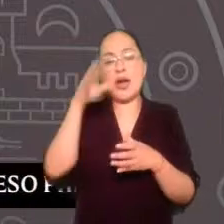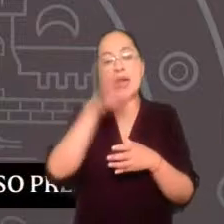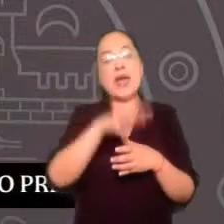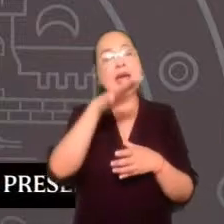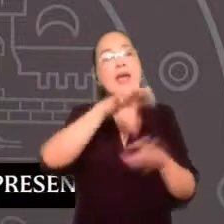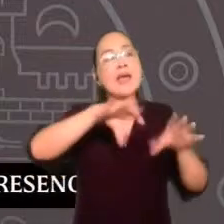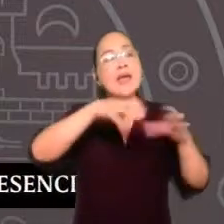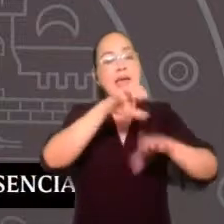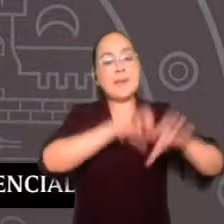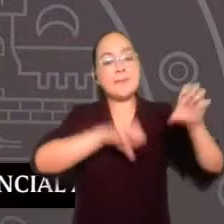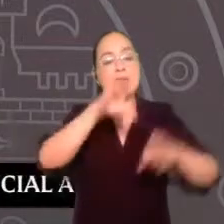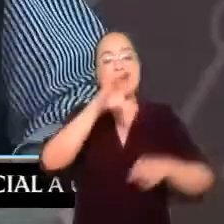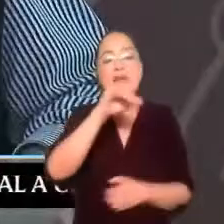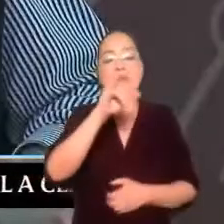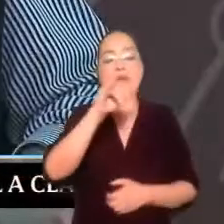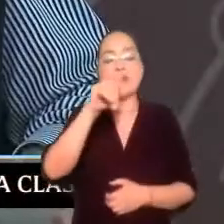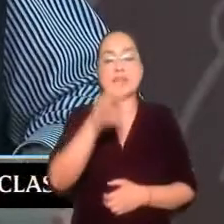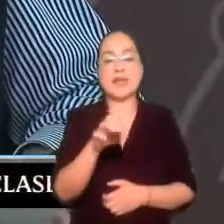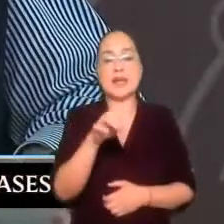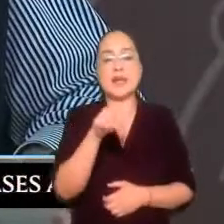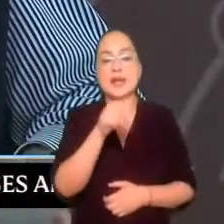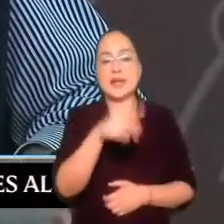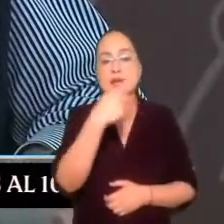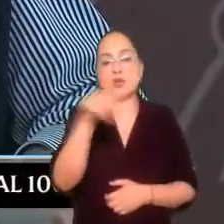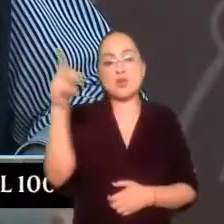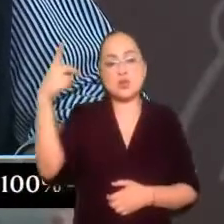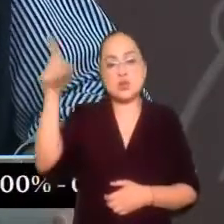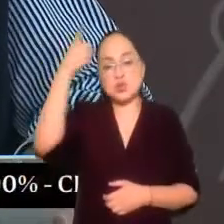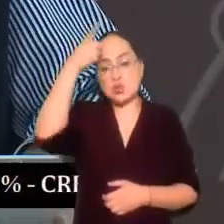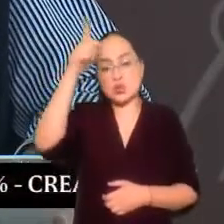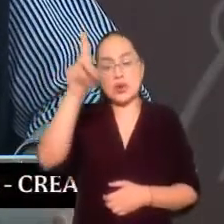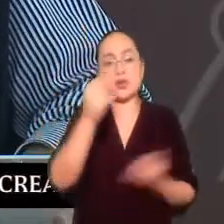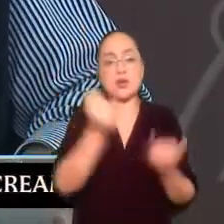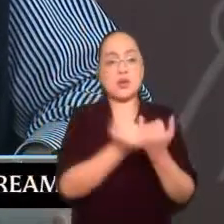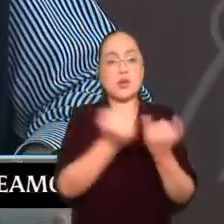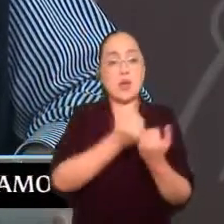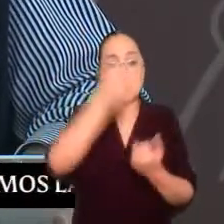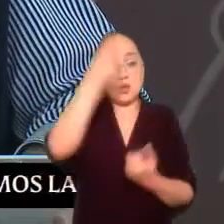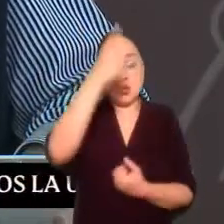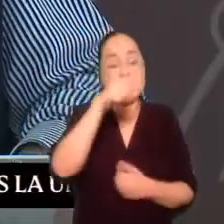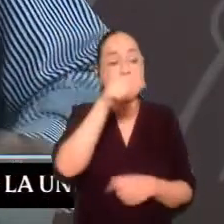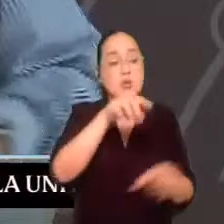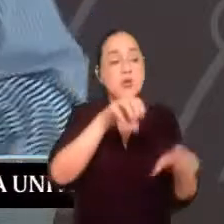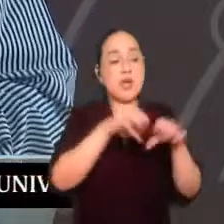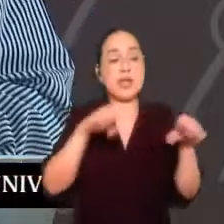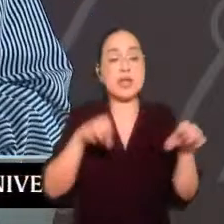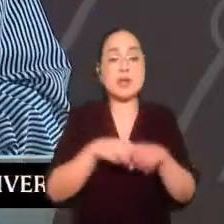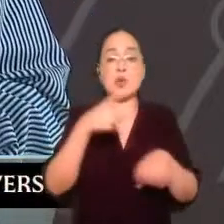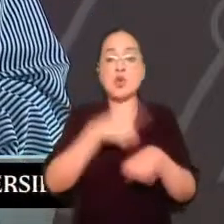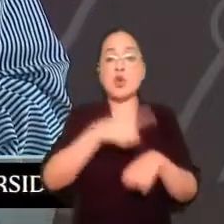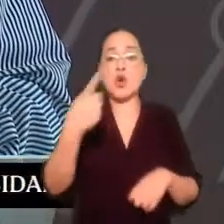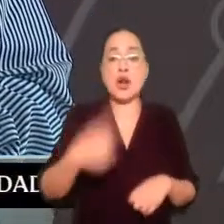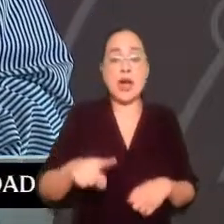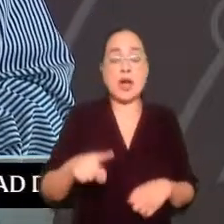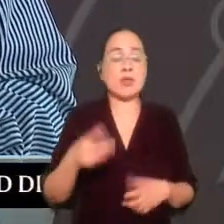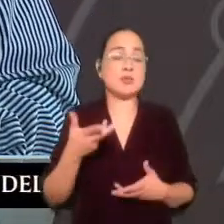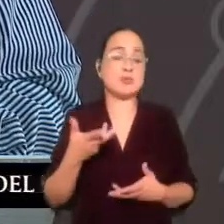dueños de este, ¿verdad? De los Dorados. Y también de aquellos. Bueno.